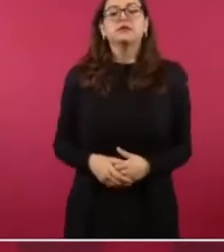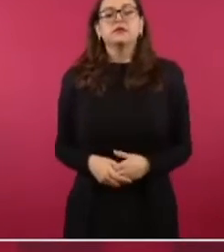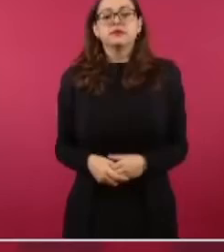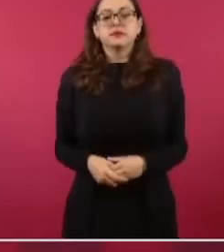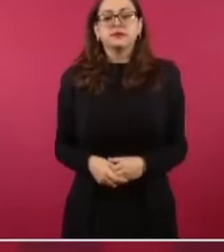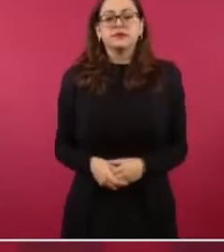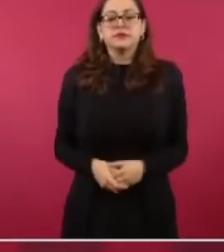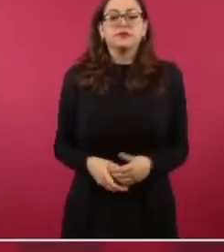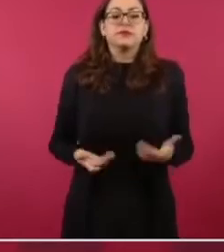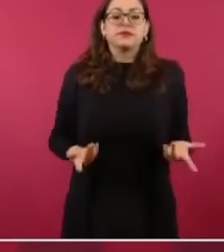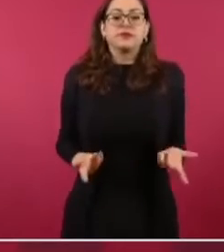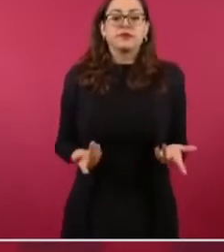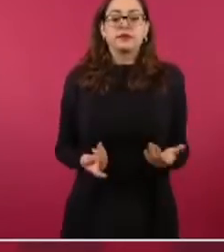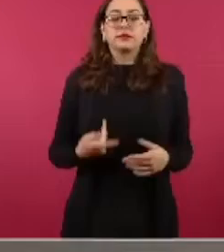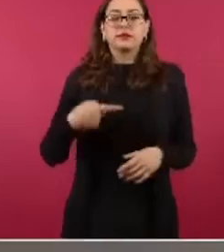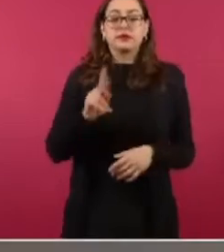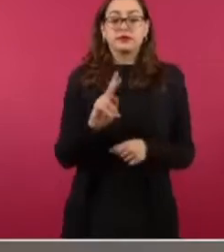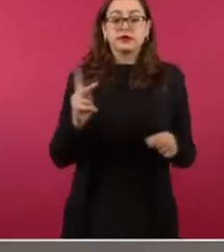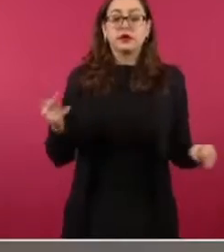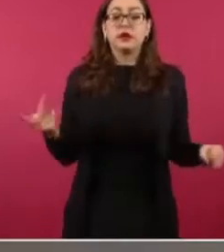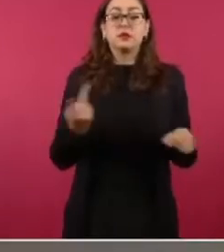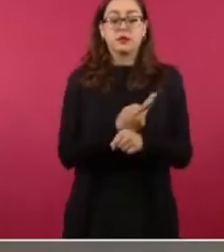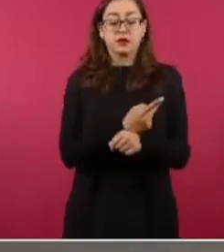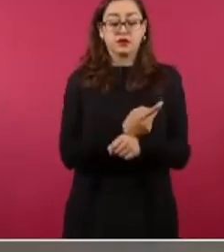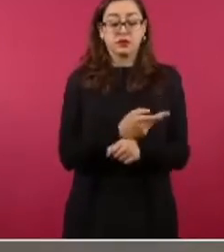es por naturaleza subversivo.